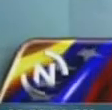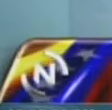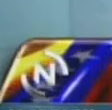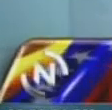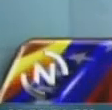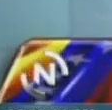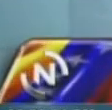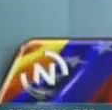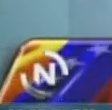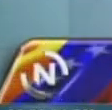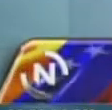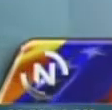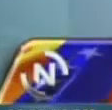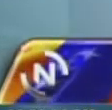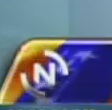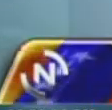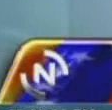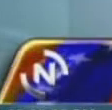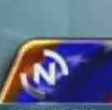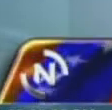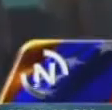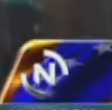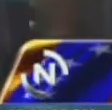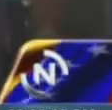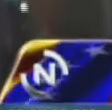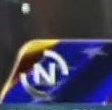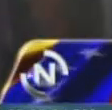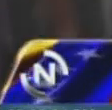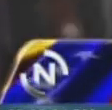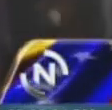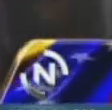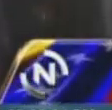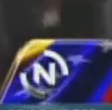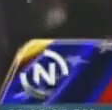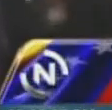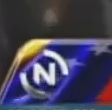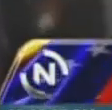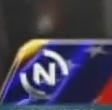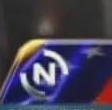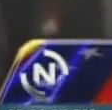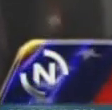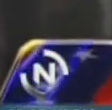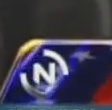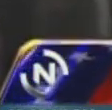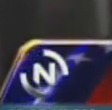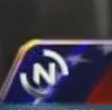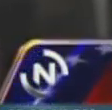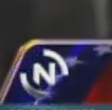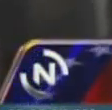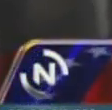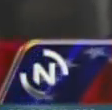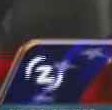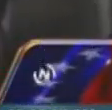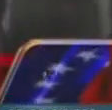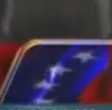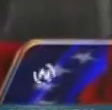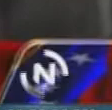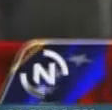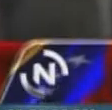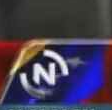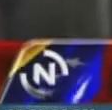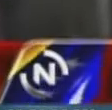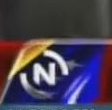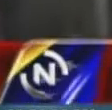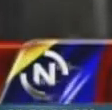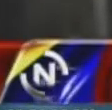que actúan en Los Palos Grandes. Adelante, Luis. Bien, amigos venezolanos de Televisa, nosotros nos encontramos en el Centro Asistencial Salud Chacao, donde